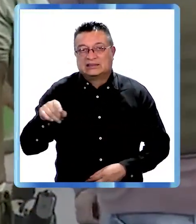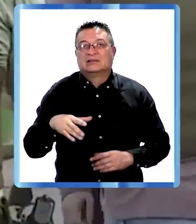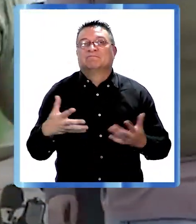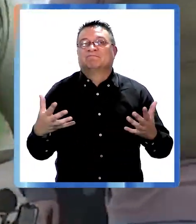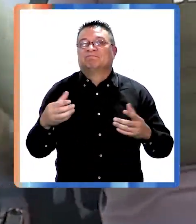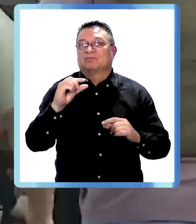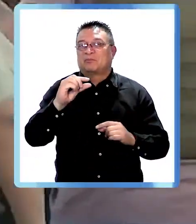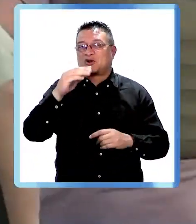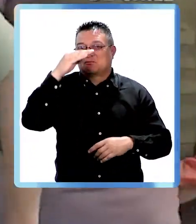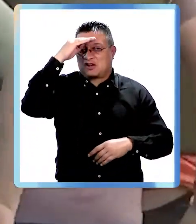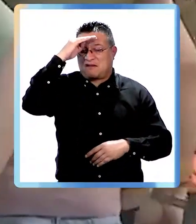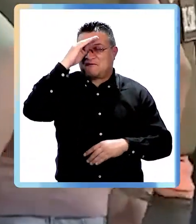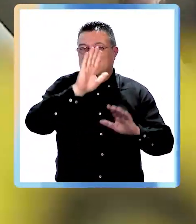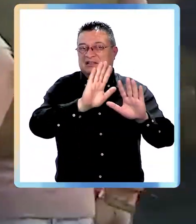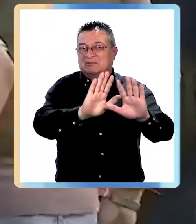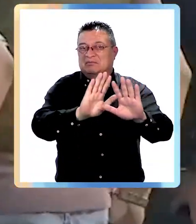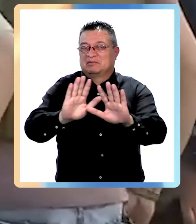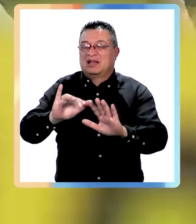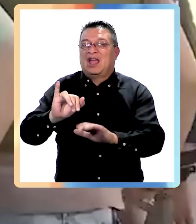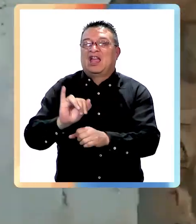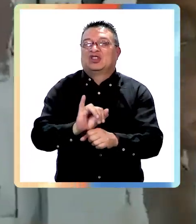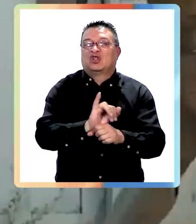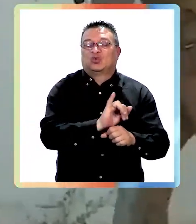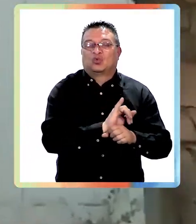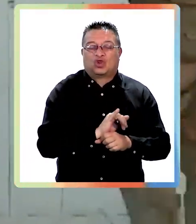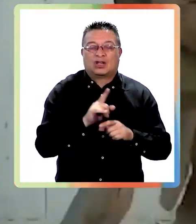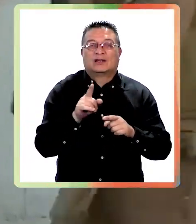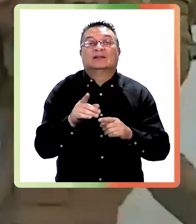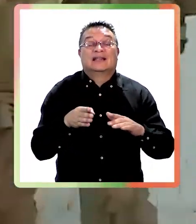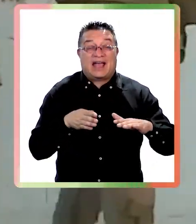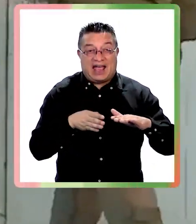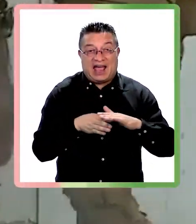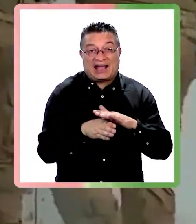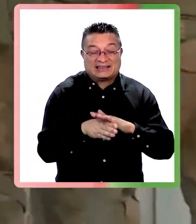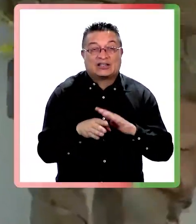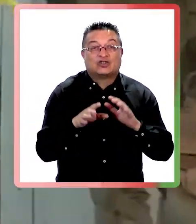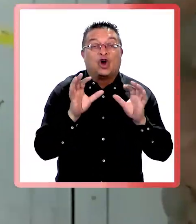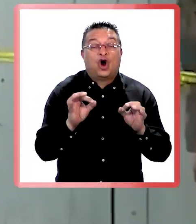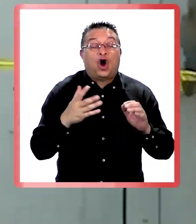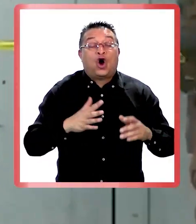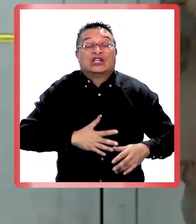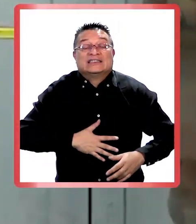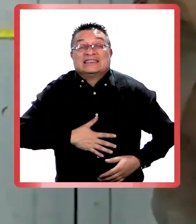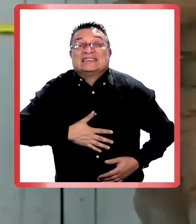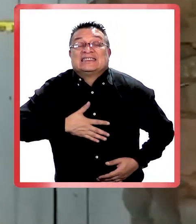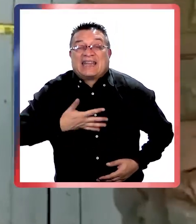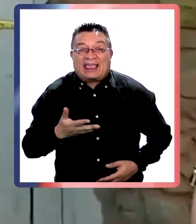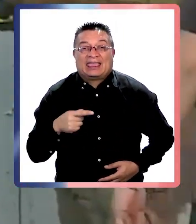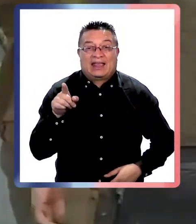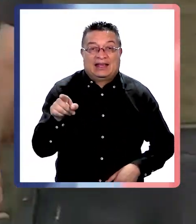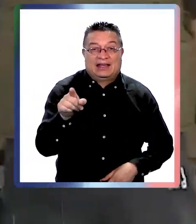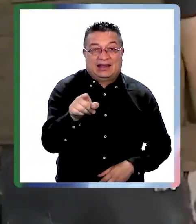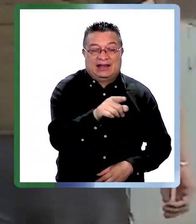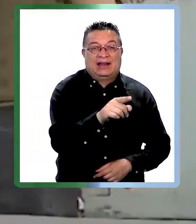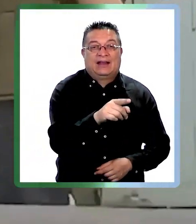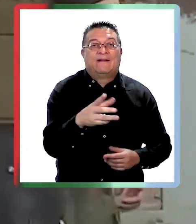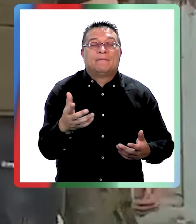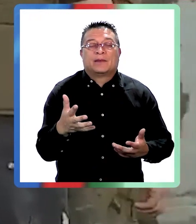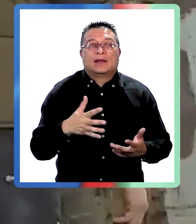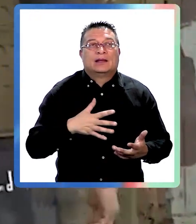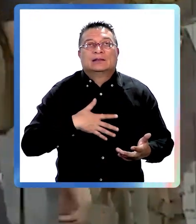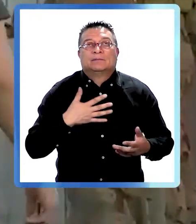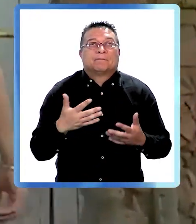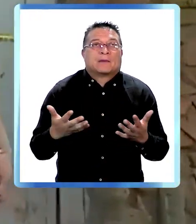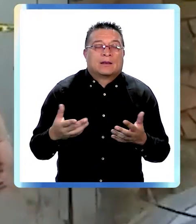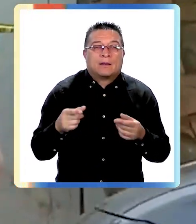para explicar la desconfianza en las instituciones y el acceso, en el fondo, o la percepción también